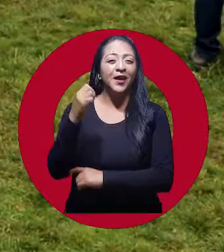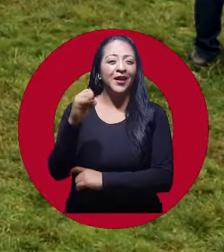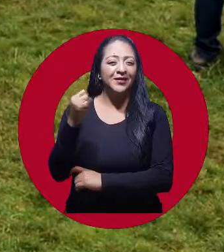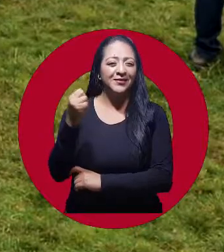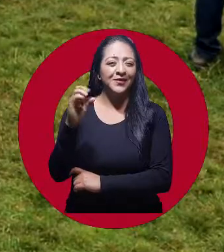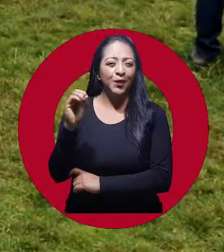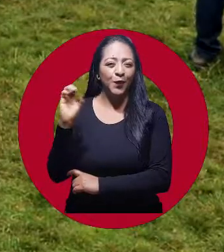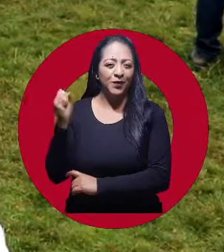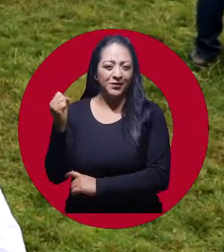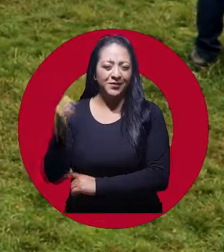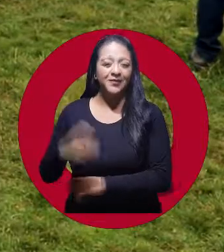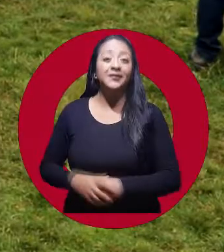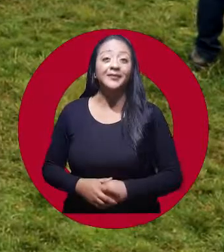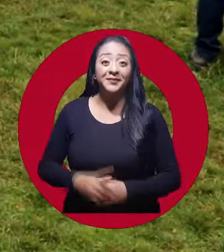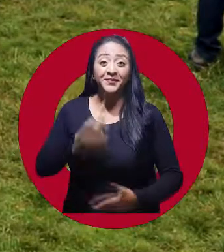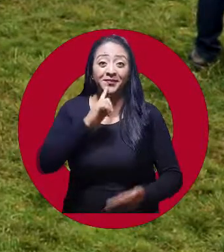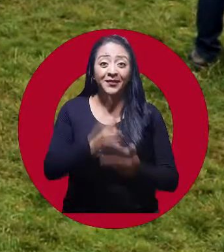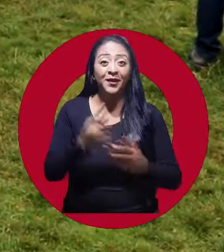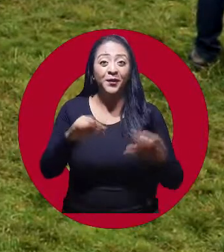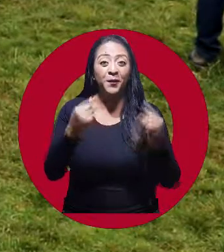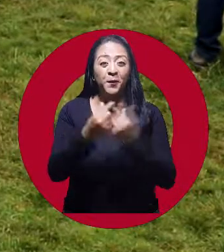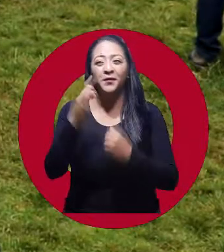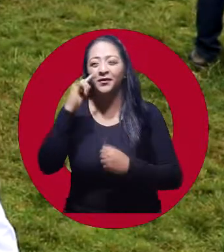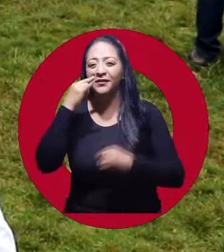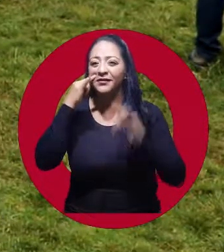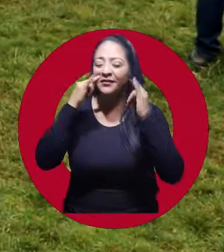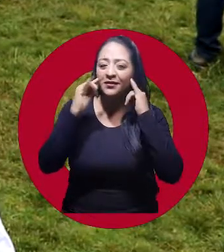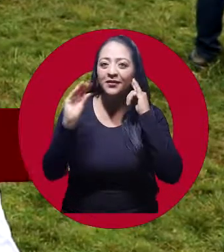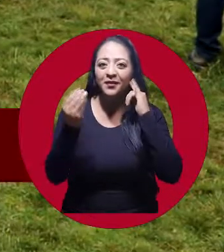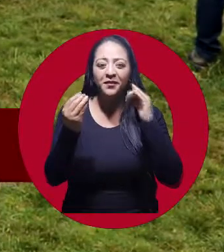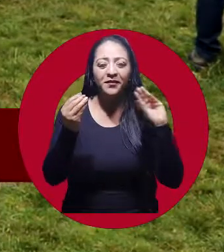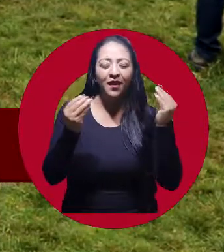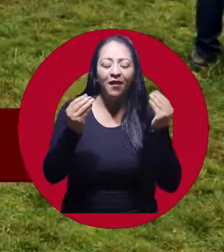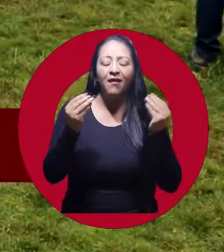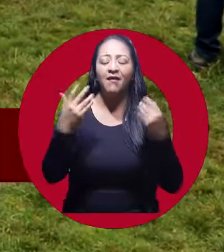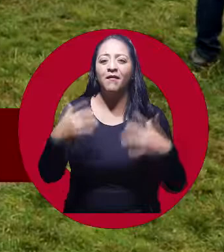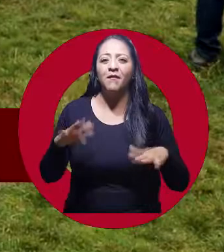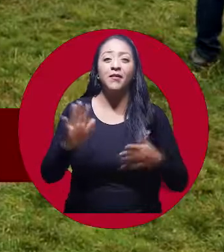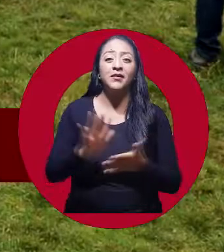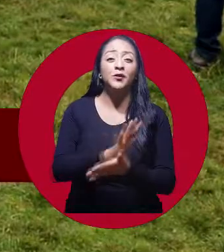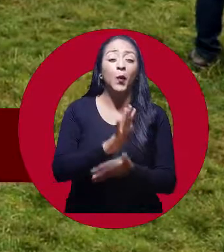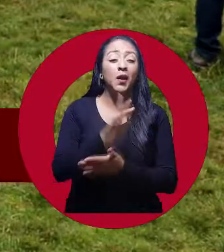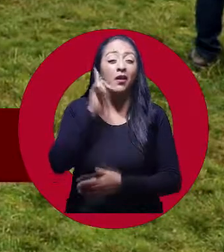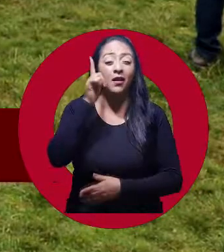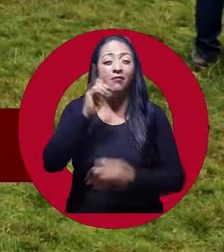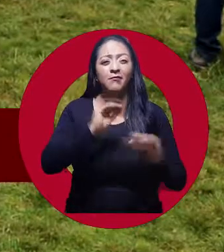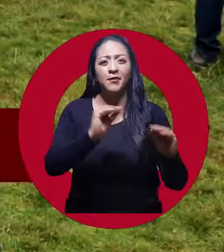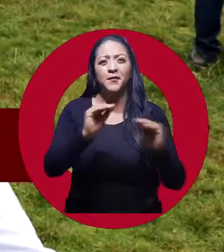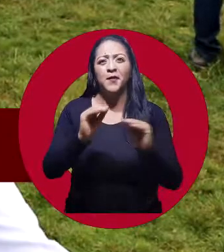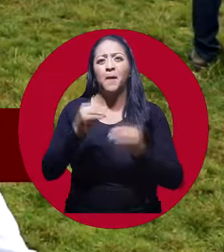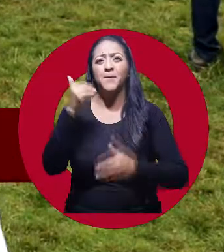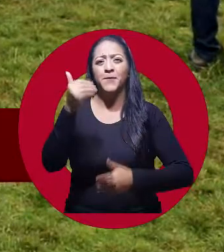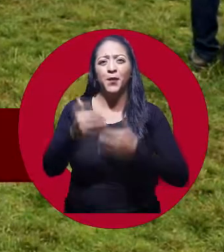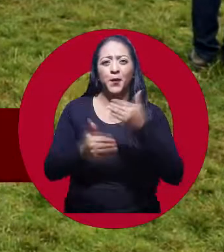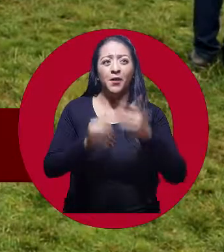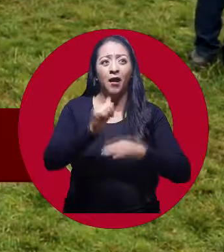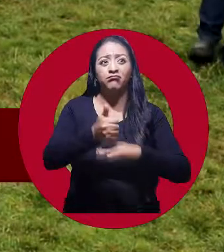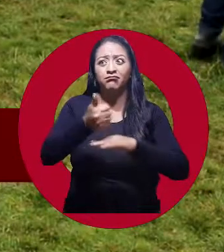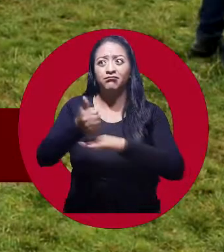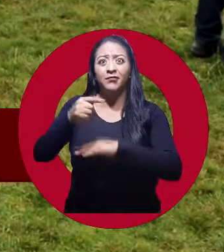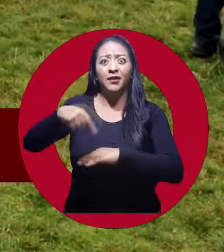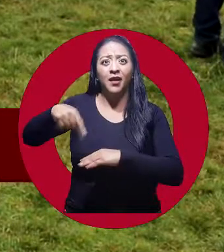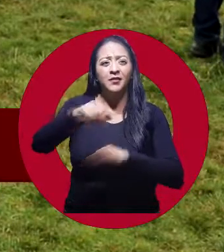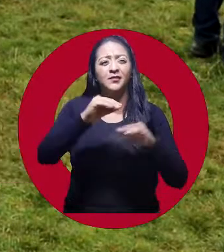Infantiles SOS. Trabajamos con grupos de niños, grupos de niñas, adolescentes, jóvenes, escuela para líderes y todo un proceso con